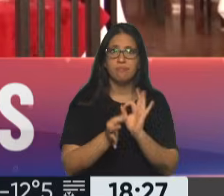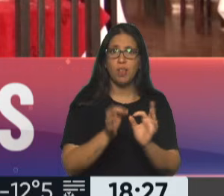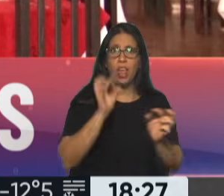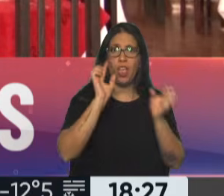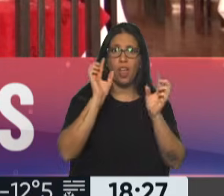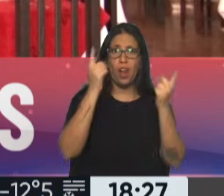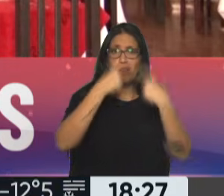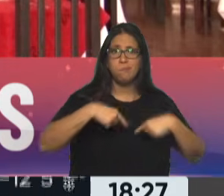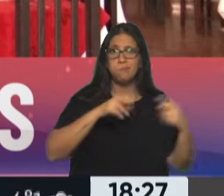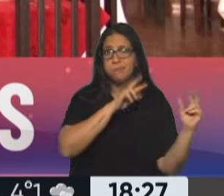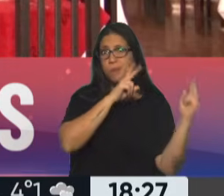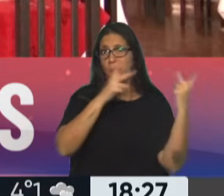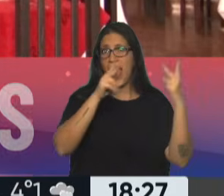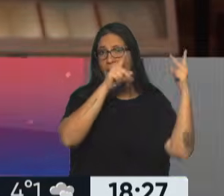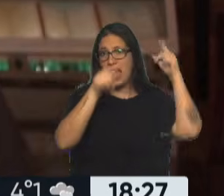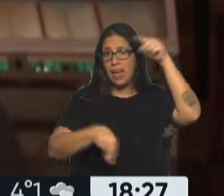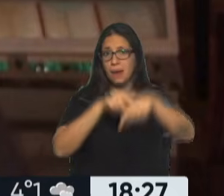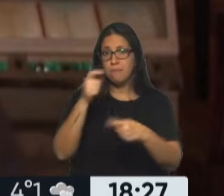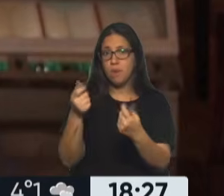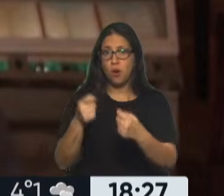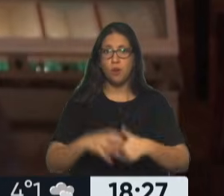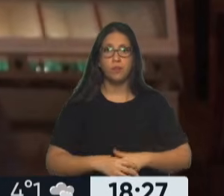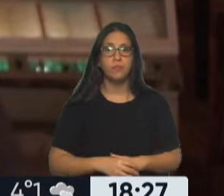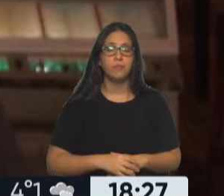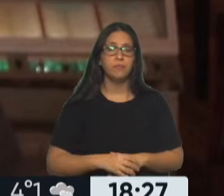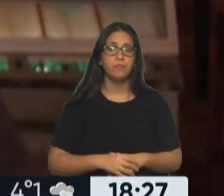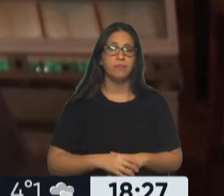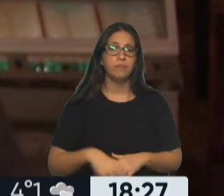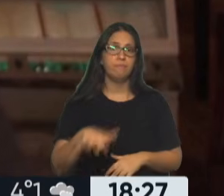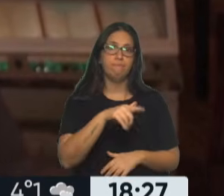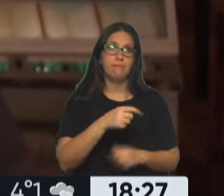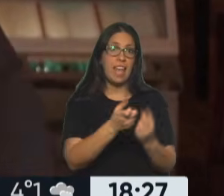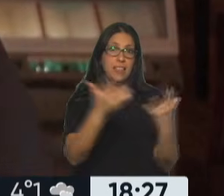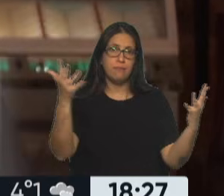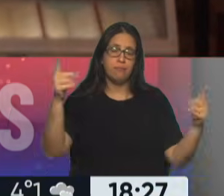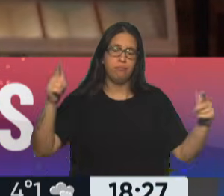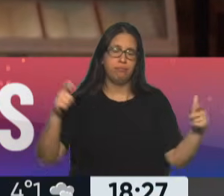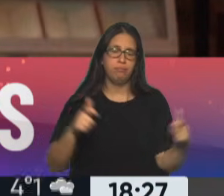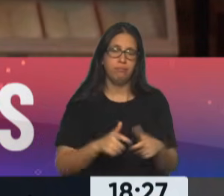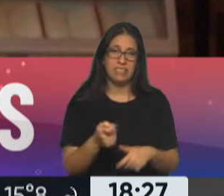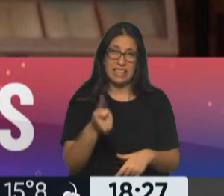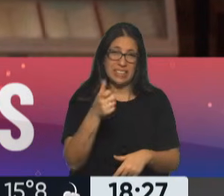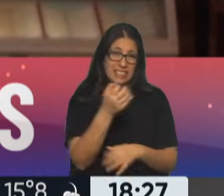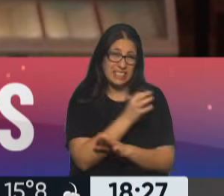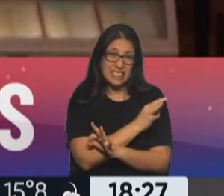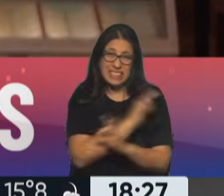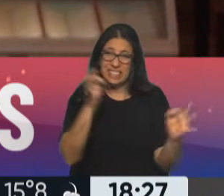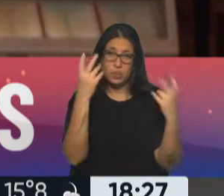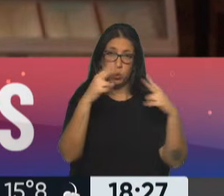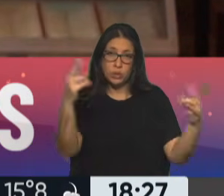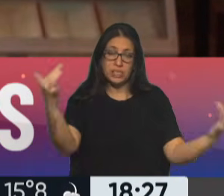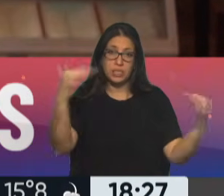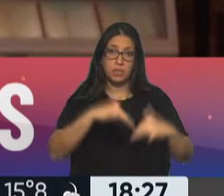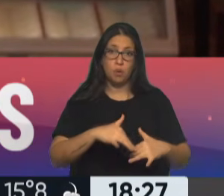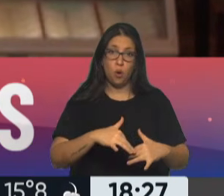turistas que viajan al país. Hoy en día está sumamente en baja, muy baja. Casi no tenemos turismo por